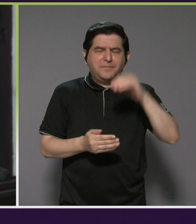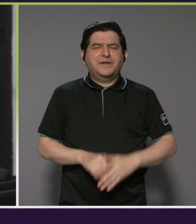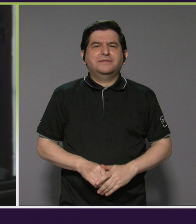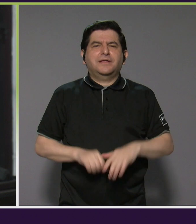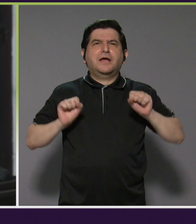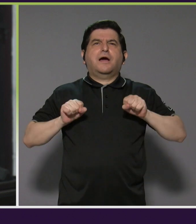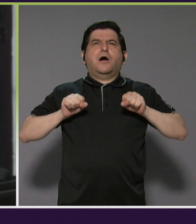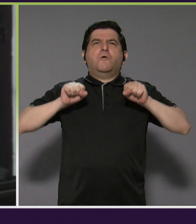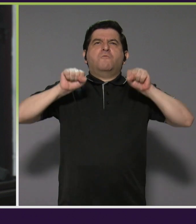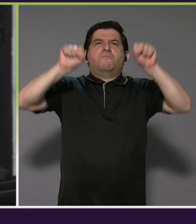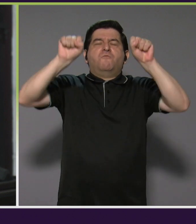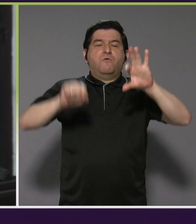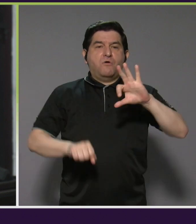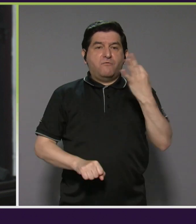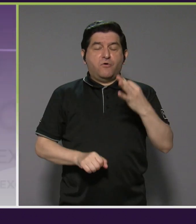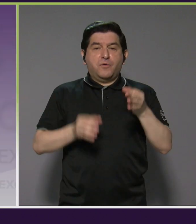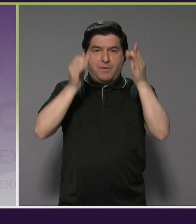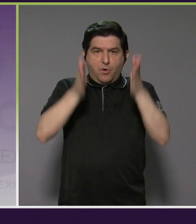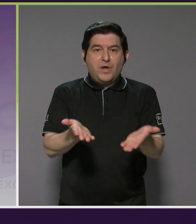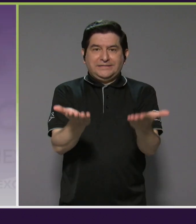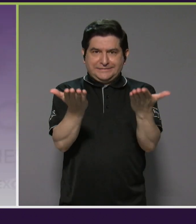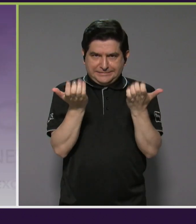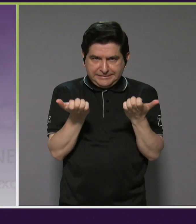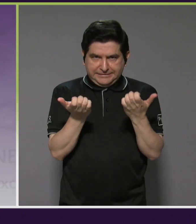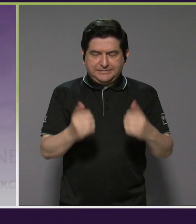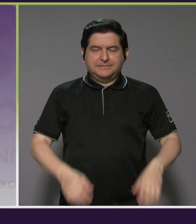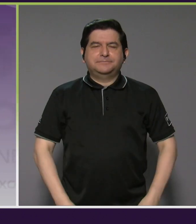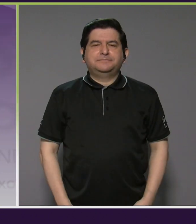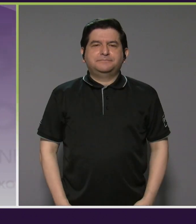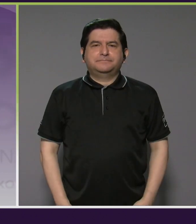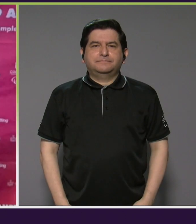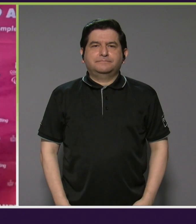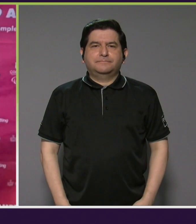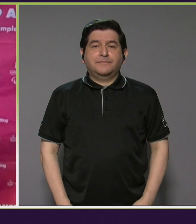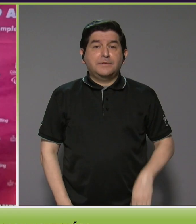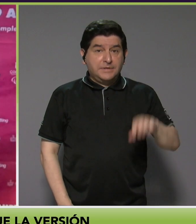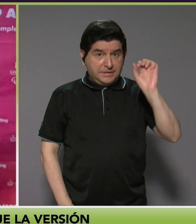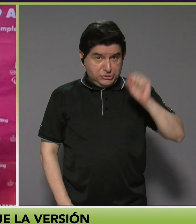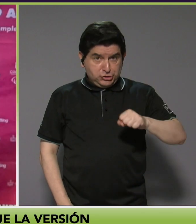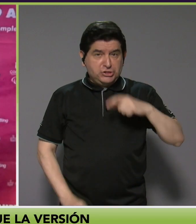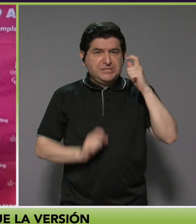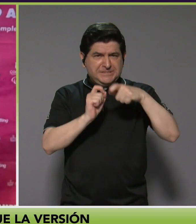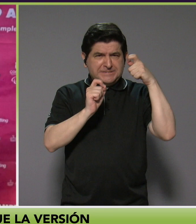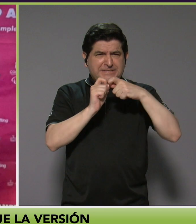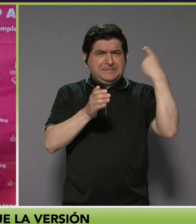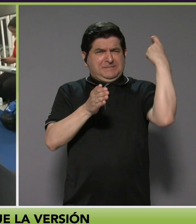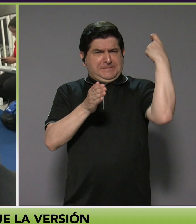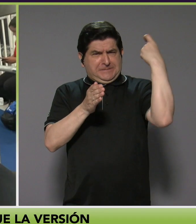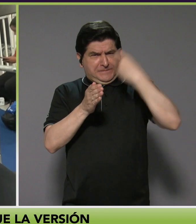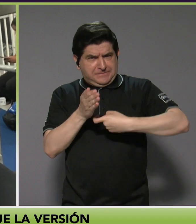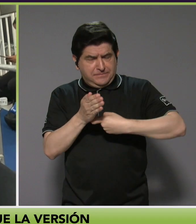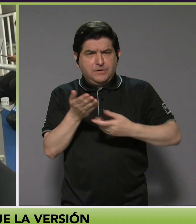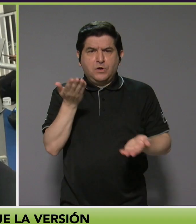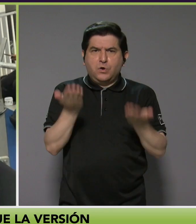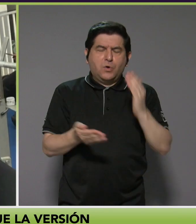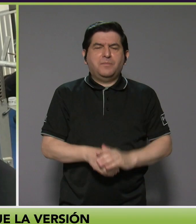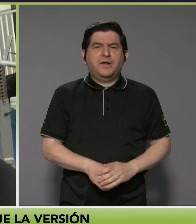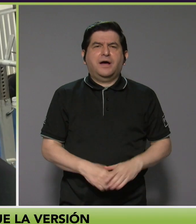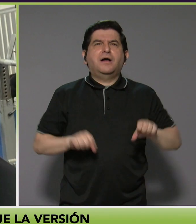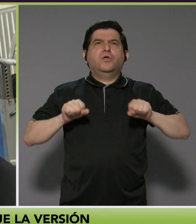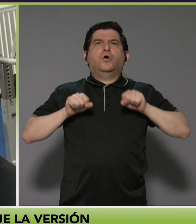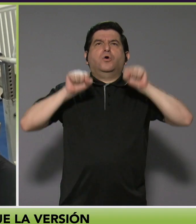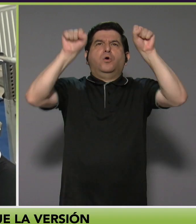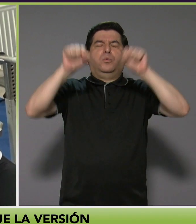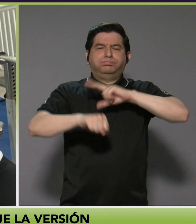específicamente de la manera que el juez quiere que lo haga. Sí es más estricto que el powerlifting